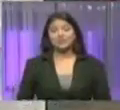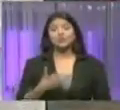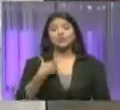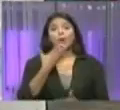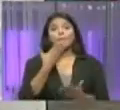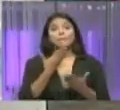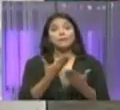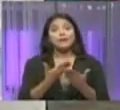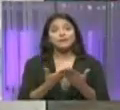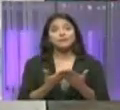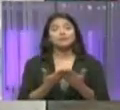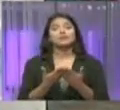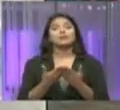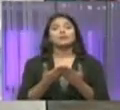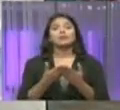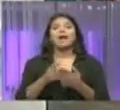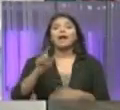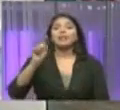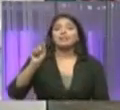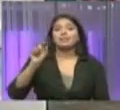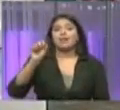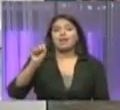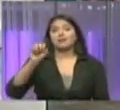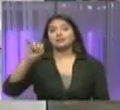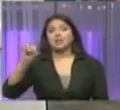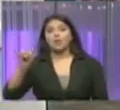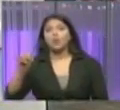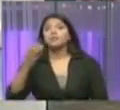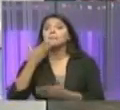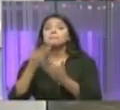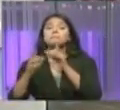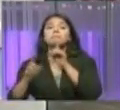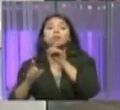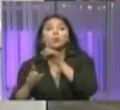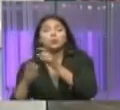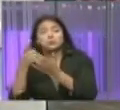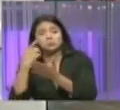una consulta al Tribunal Supremo por la sentencia,